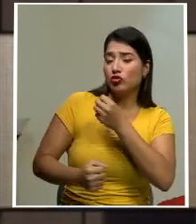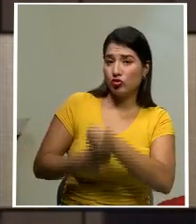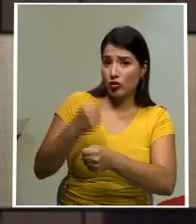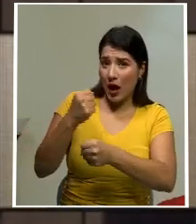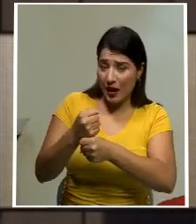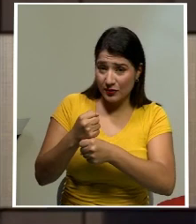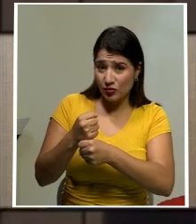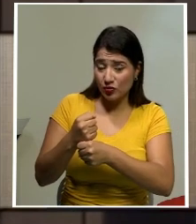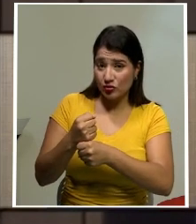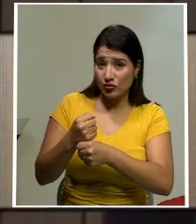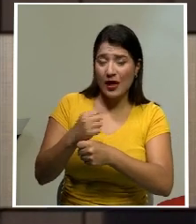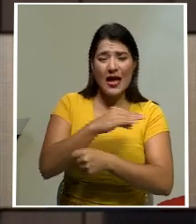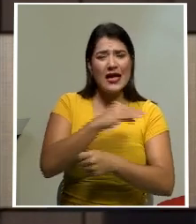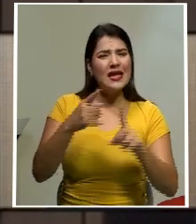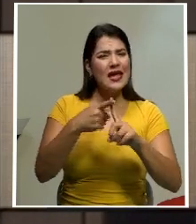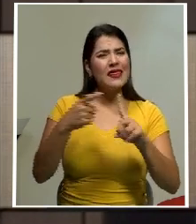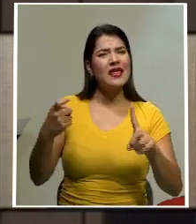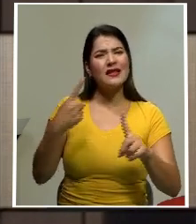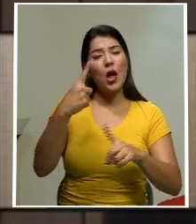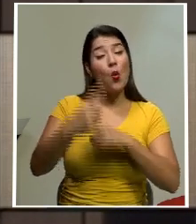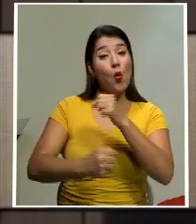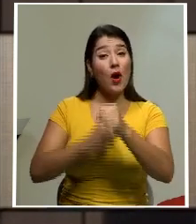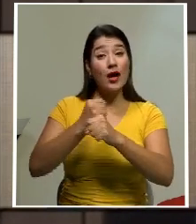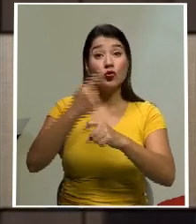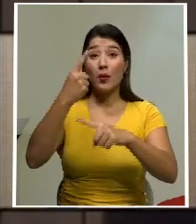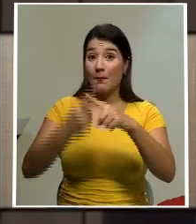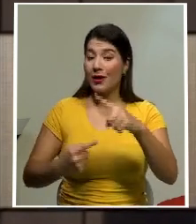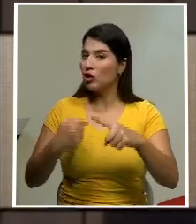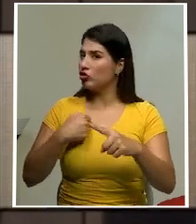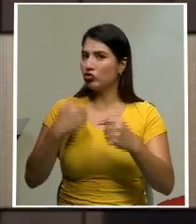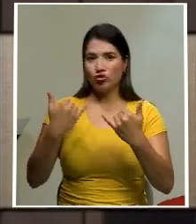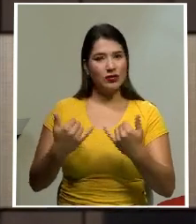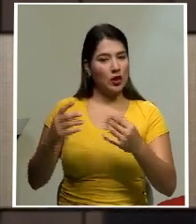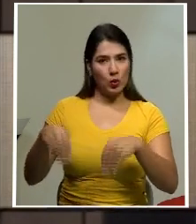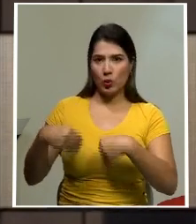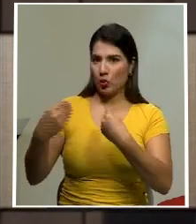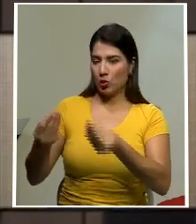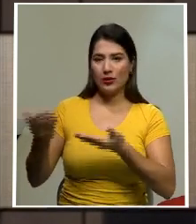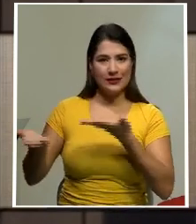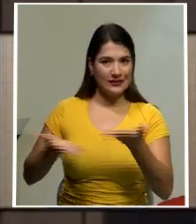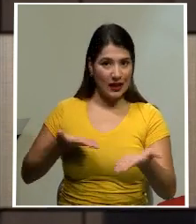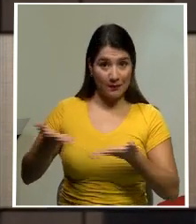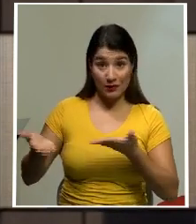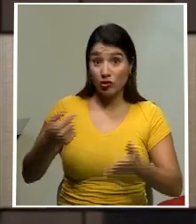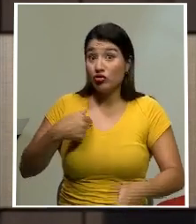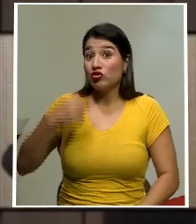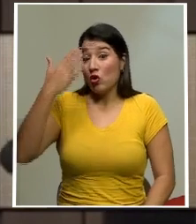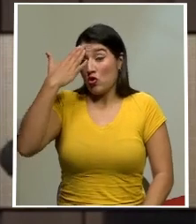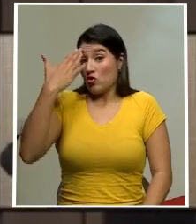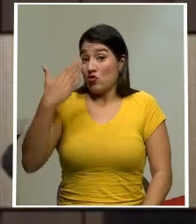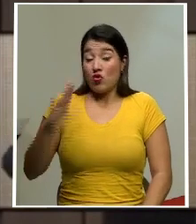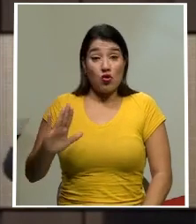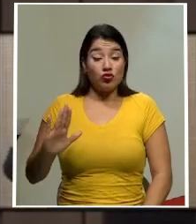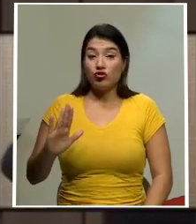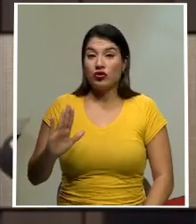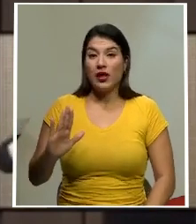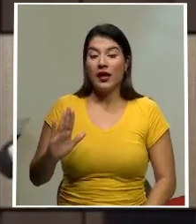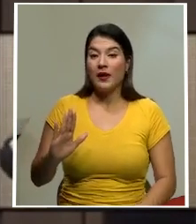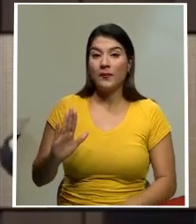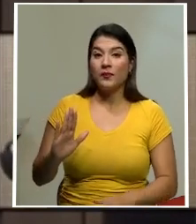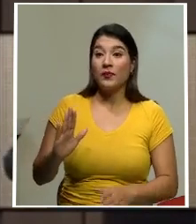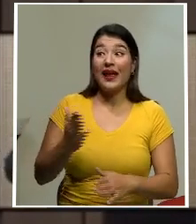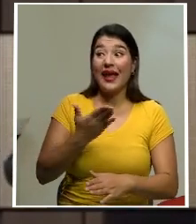desde hace más de un año y medio ya no los estoy ofreciendo. Desconozco los alcances y el contenido de los